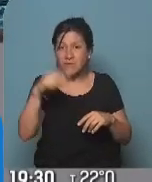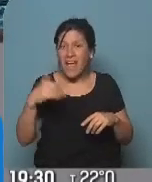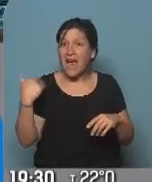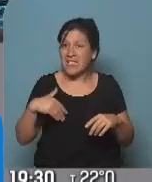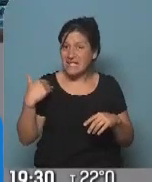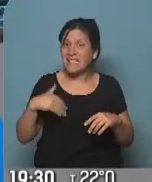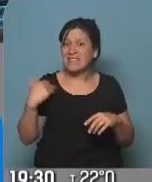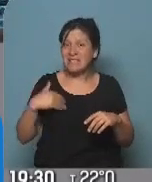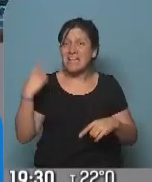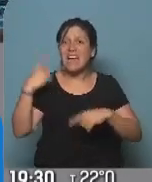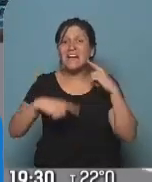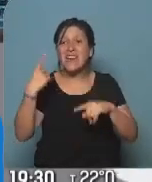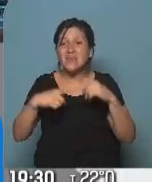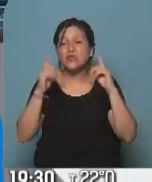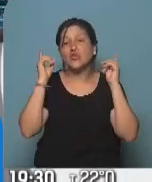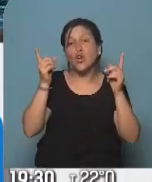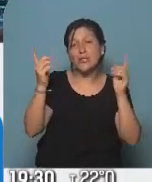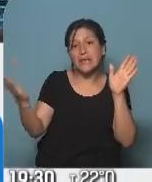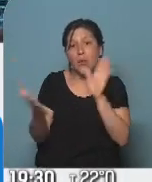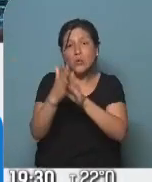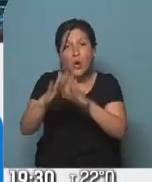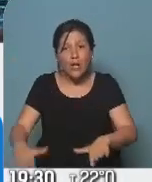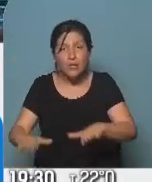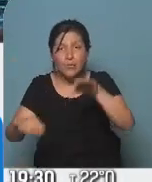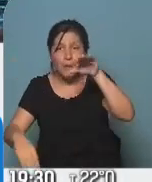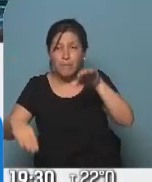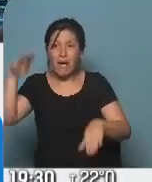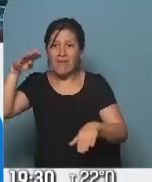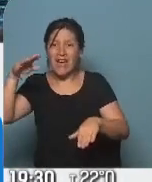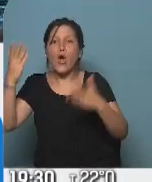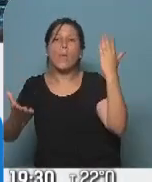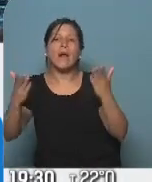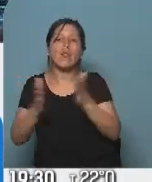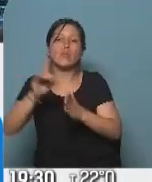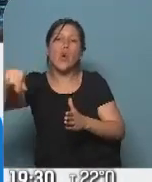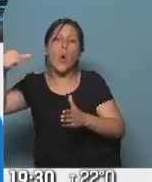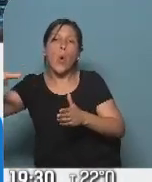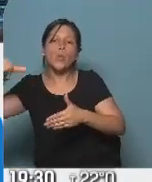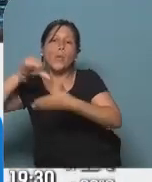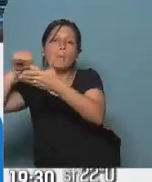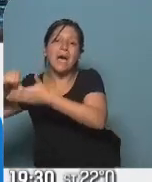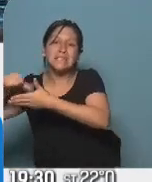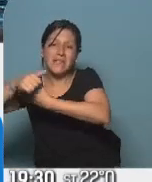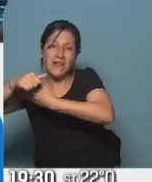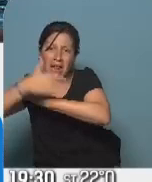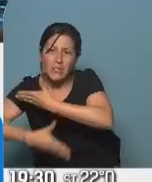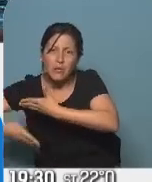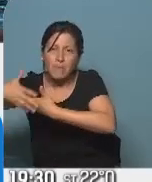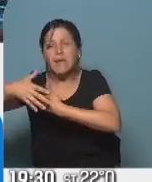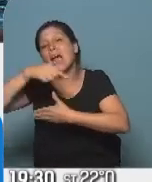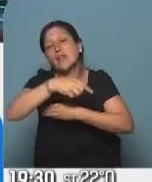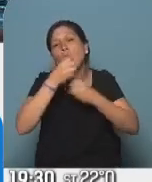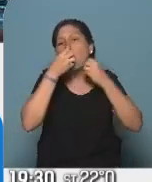relación docente-alumno más baja. Y no necesariamente esto redunde en mejor